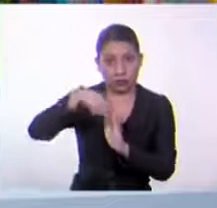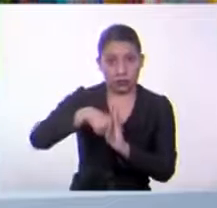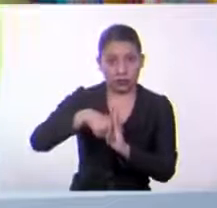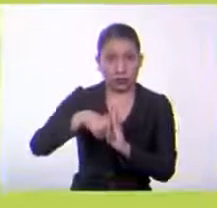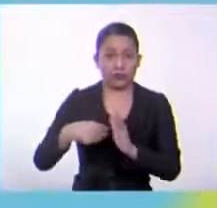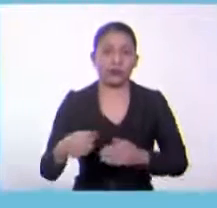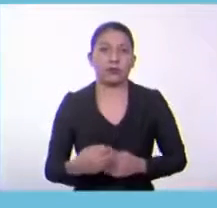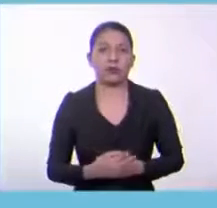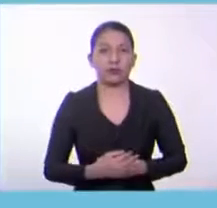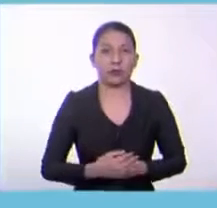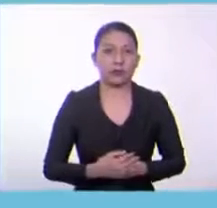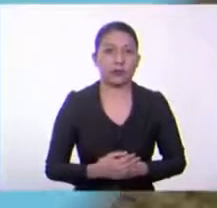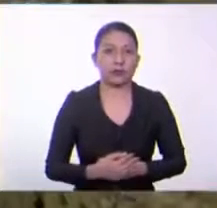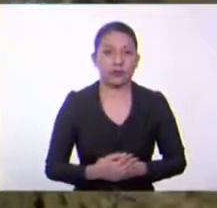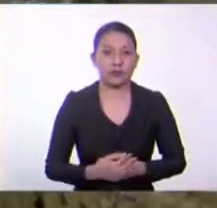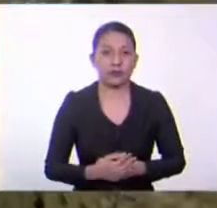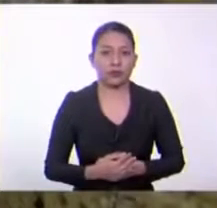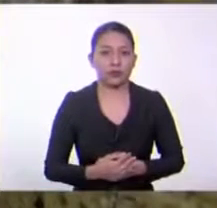totalmente.